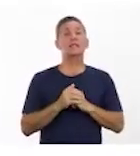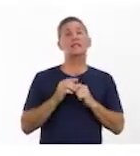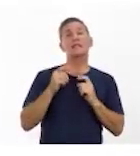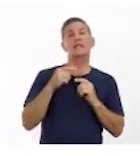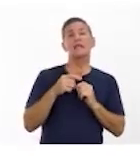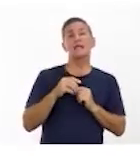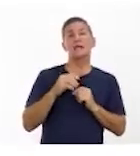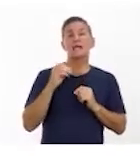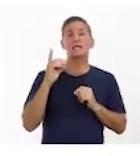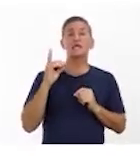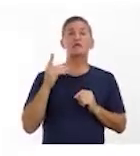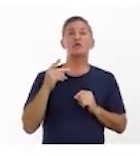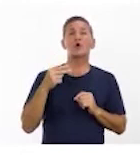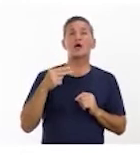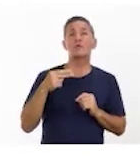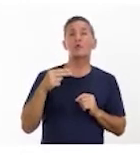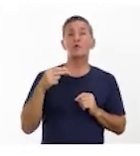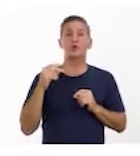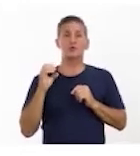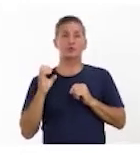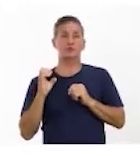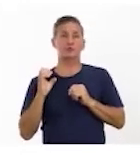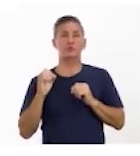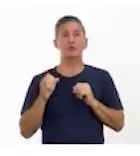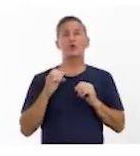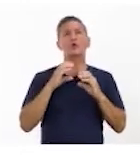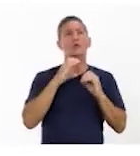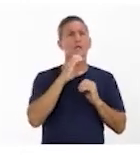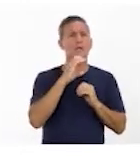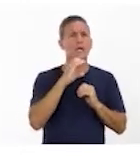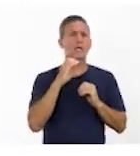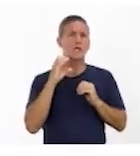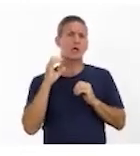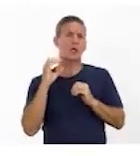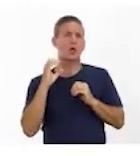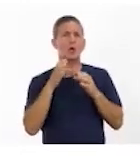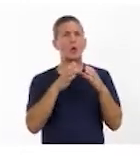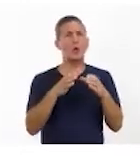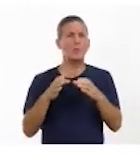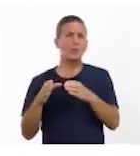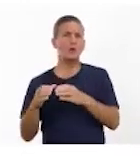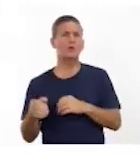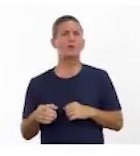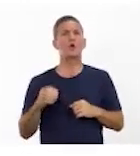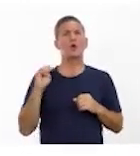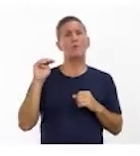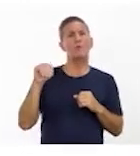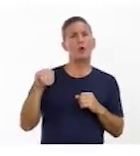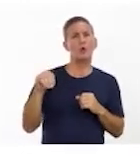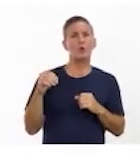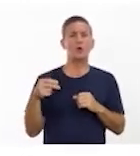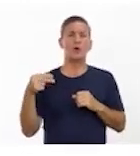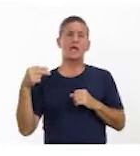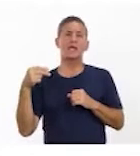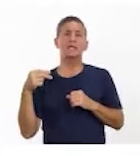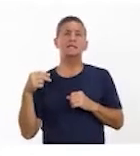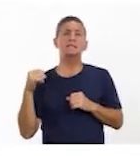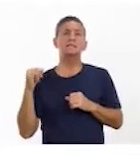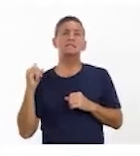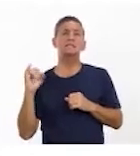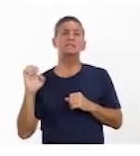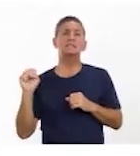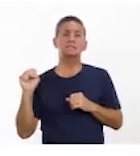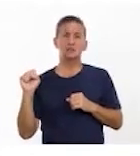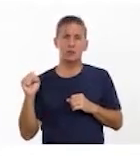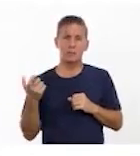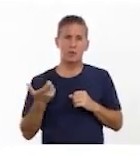alcoholes monohidroxilados, así como la de sus compuestos homólogos e isómeros. El otro objetivo, escribir